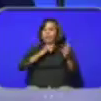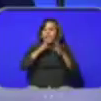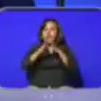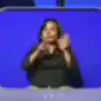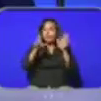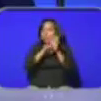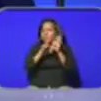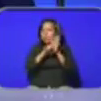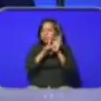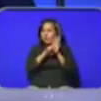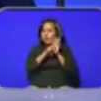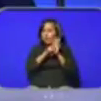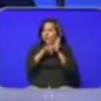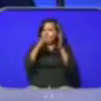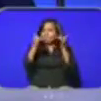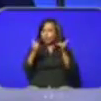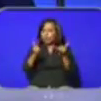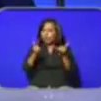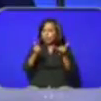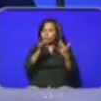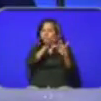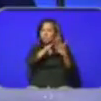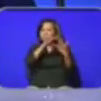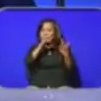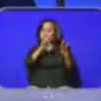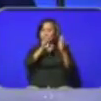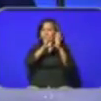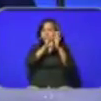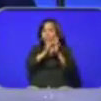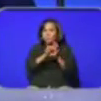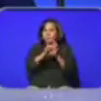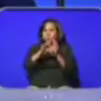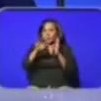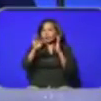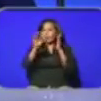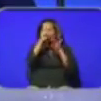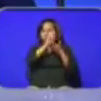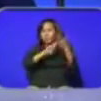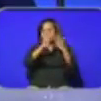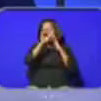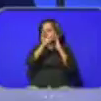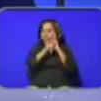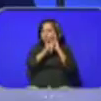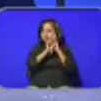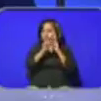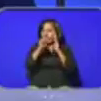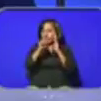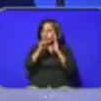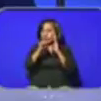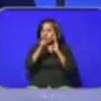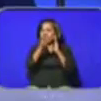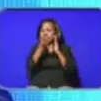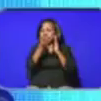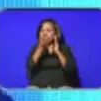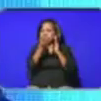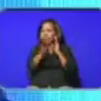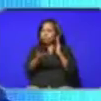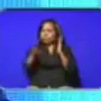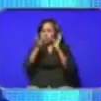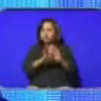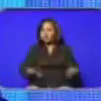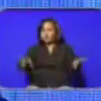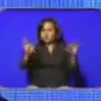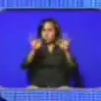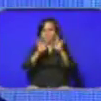ha tomado el modelo de la tecnológica, ¿por qué una ley especial también para este instituto? Uno de los elementos fundamentales que va a tener el